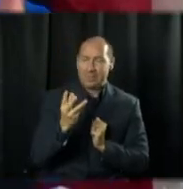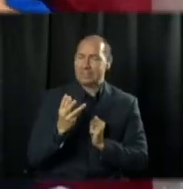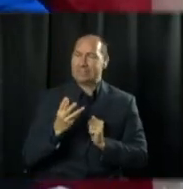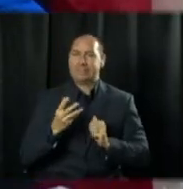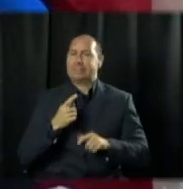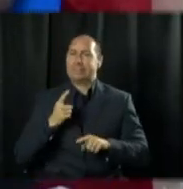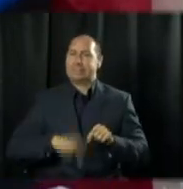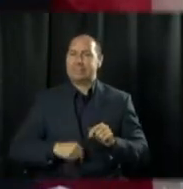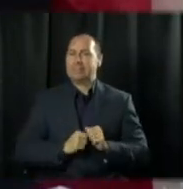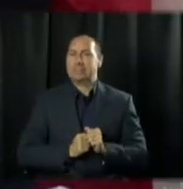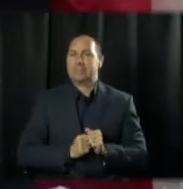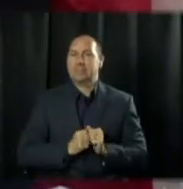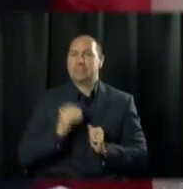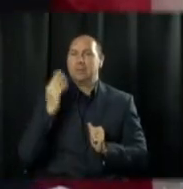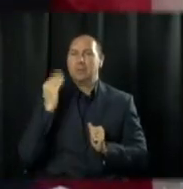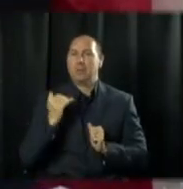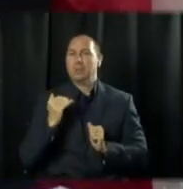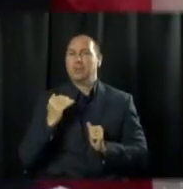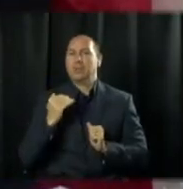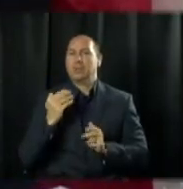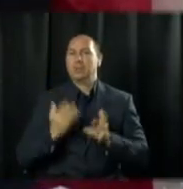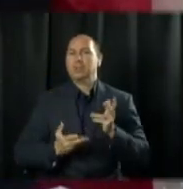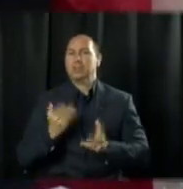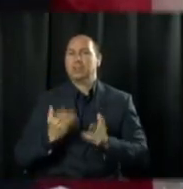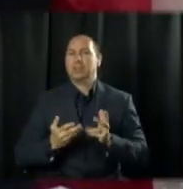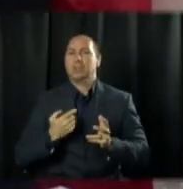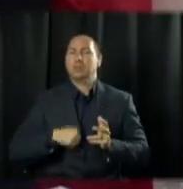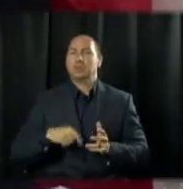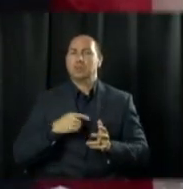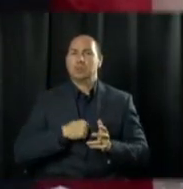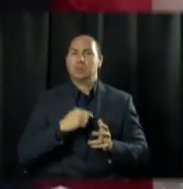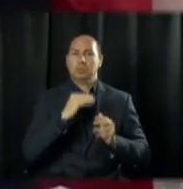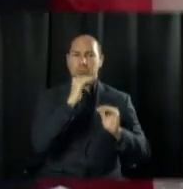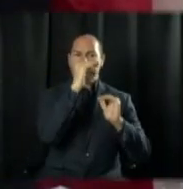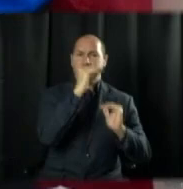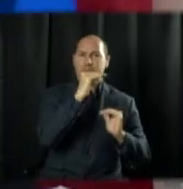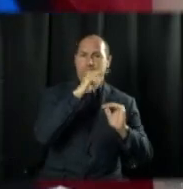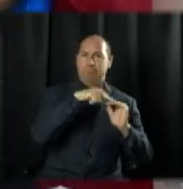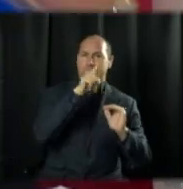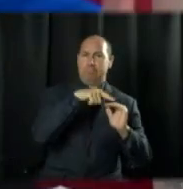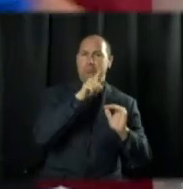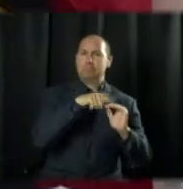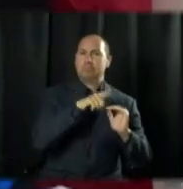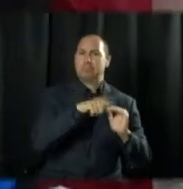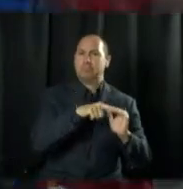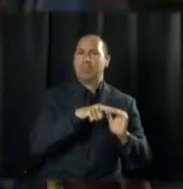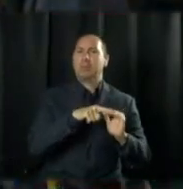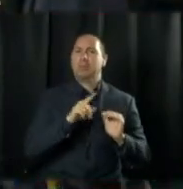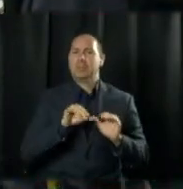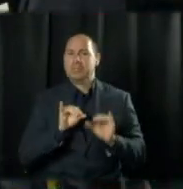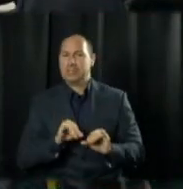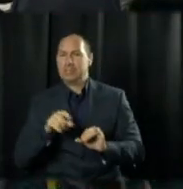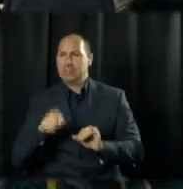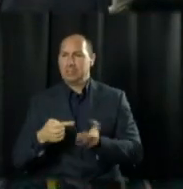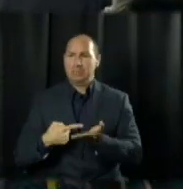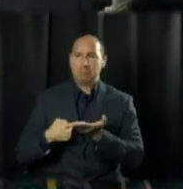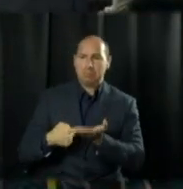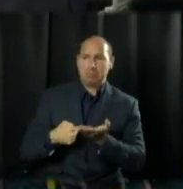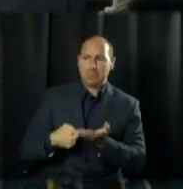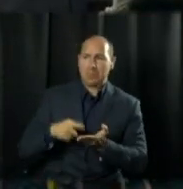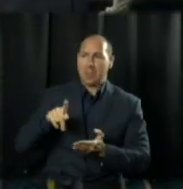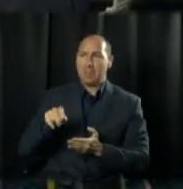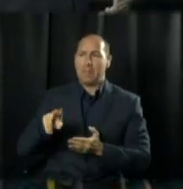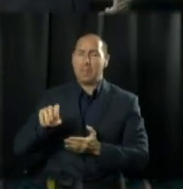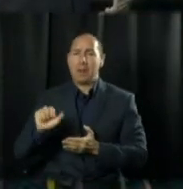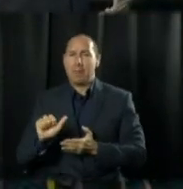actuales, porque en esa reforma pensional le dimos un rasgo, unas opciones en el plan fiscal, y todavía necesitamos tener discusiones con